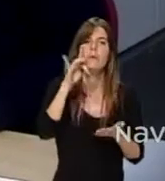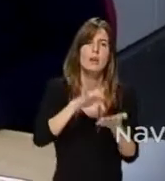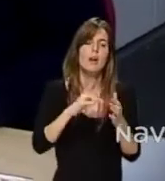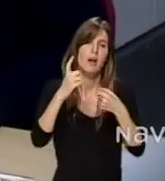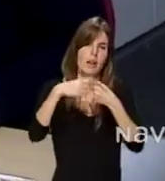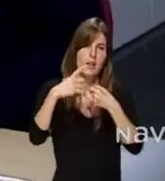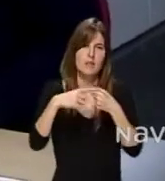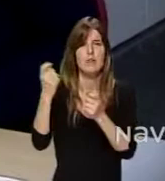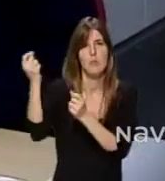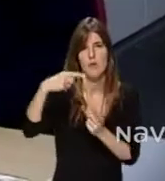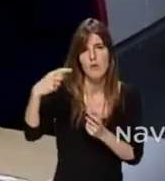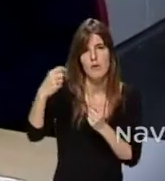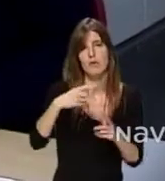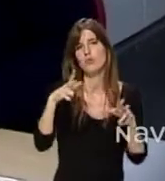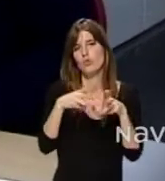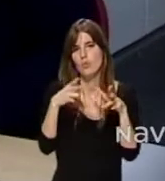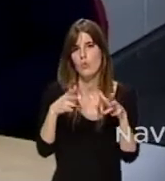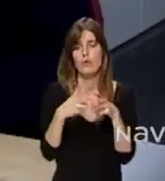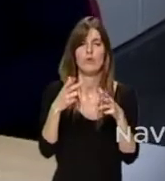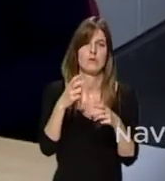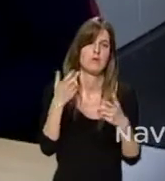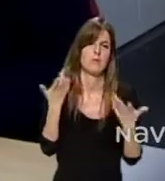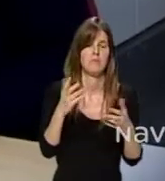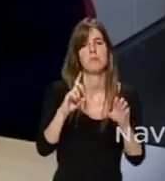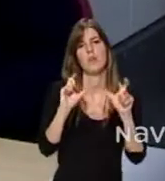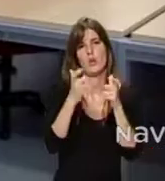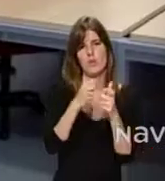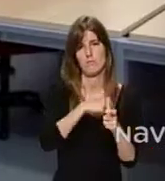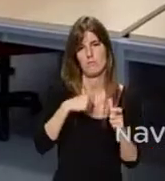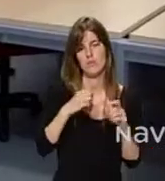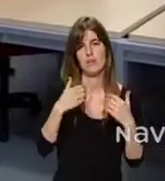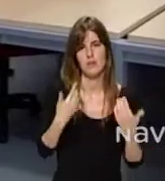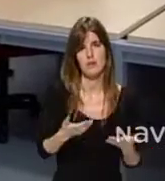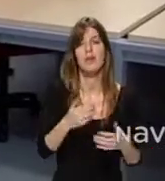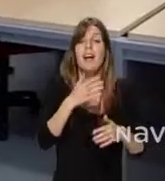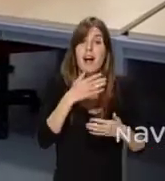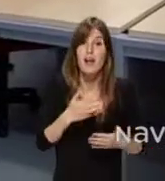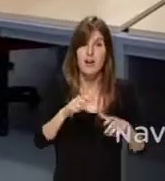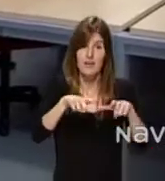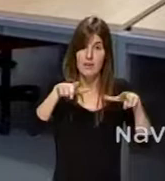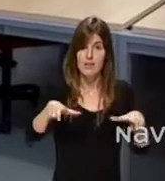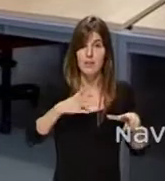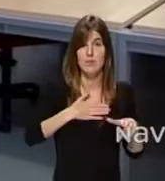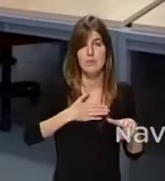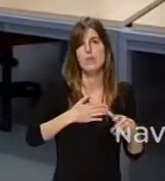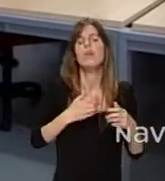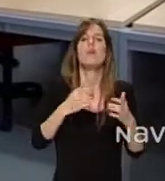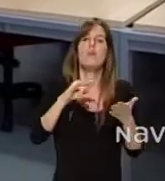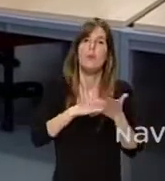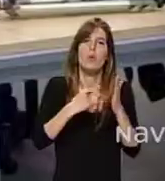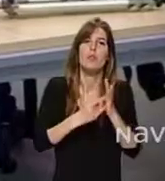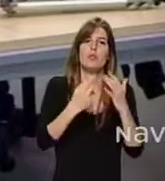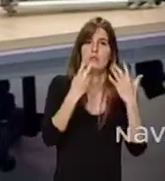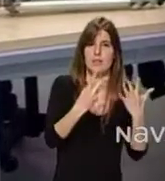proveedores, con sus posibles socios o inversores. Ahora mismo utilizan instalaciones nueve proyectos. Bueno, en realidad son siete proyectos